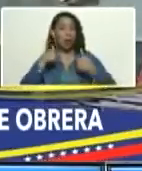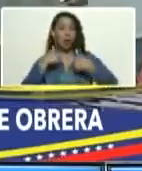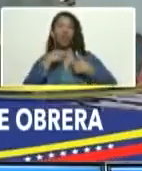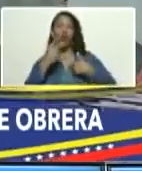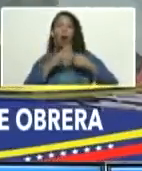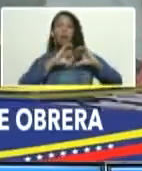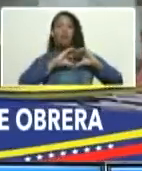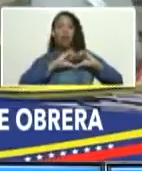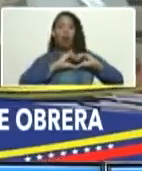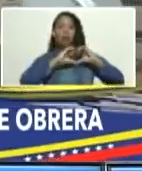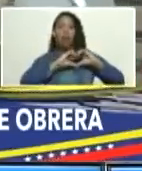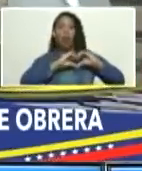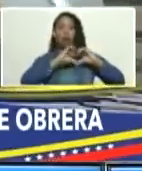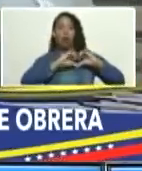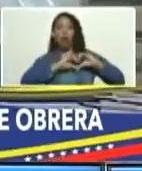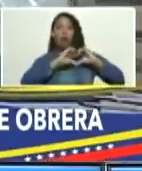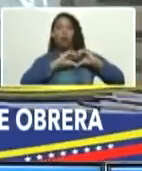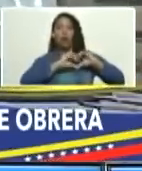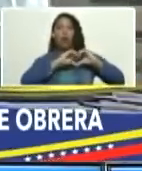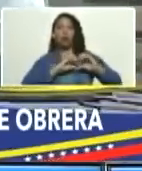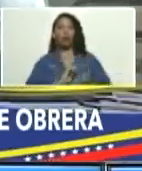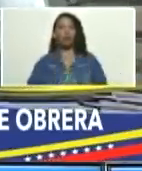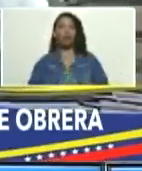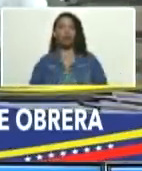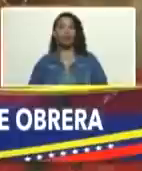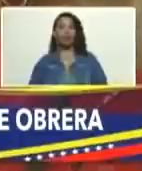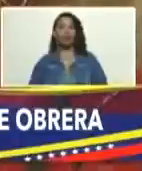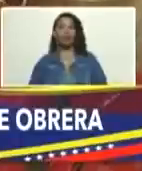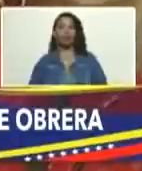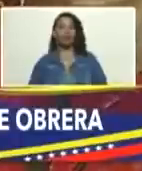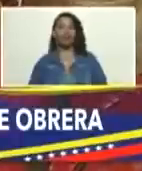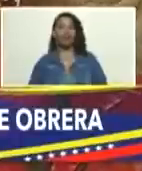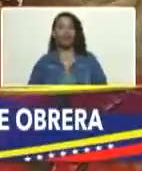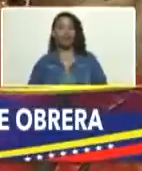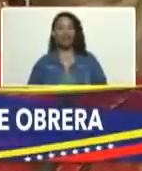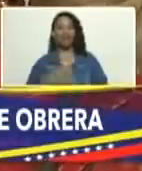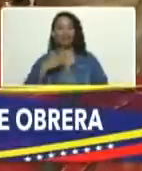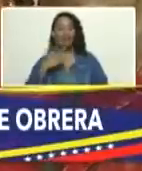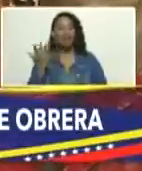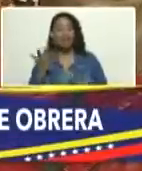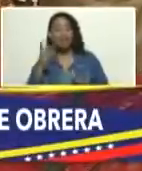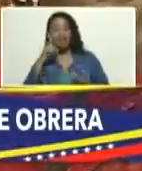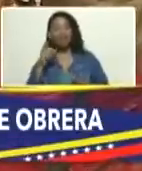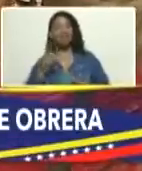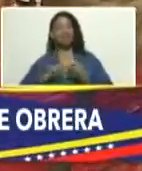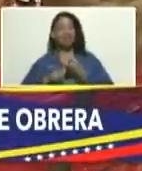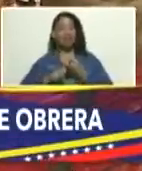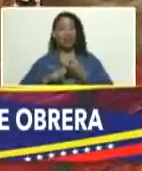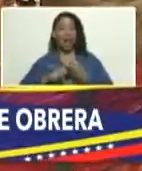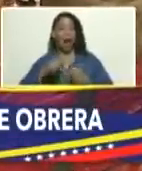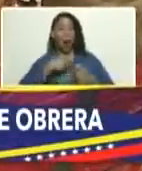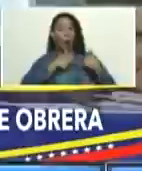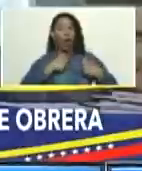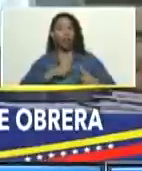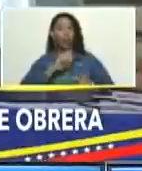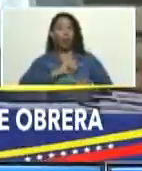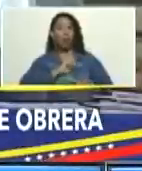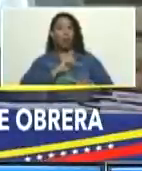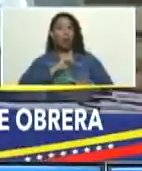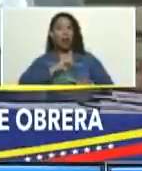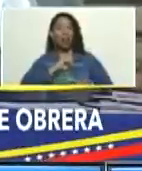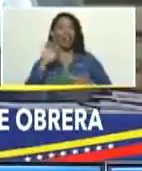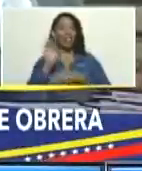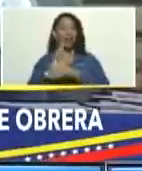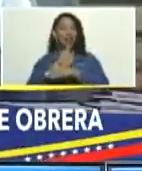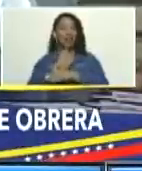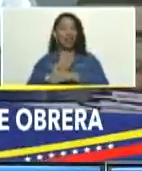¡Puc! ¡Puc! ¡Puc! ¡Puc! ¡Puc! ¡Ah, Cilita! ¿Te late ese corazón más rápido? ¿Ah?